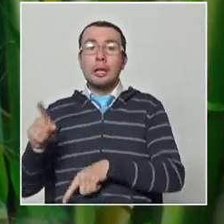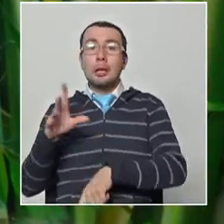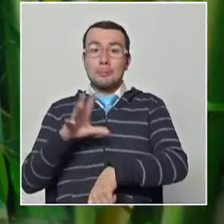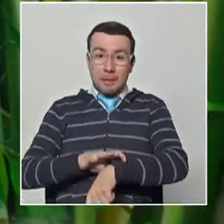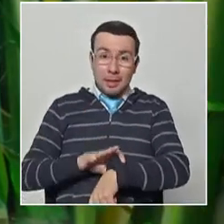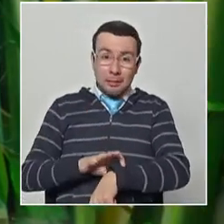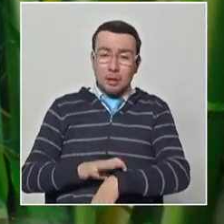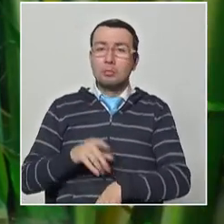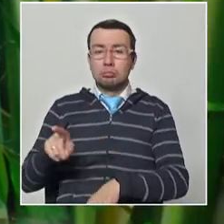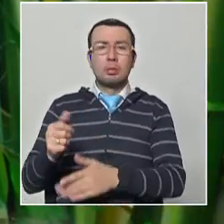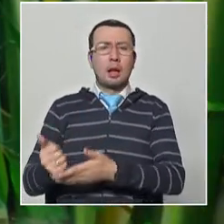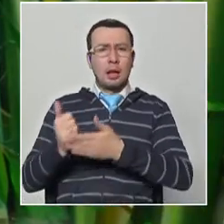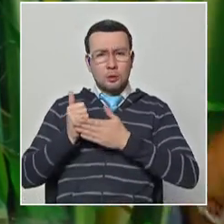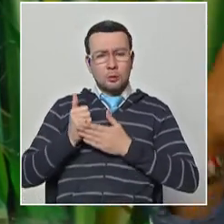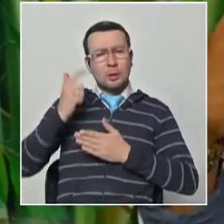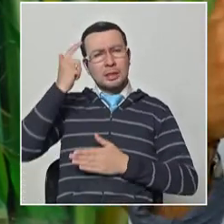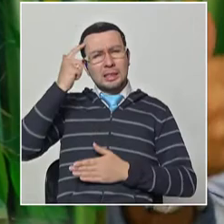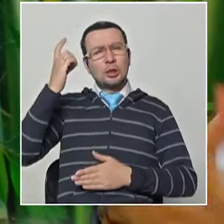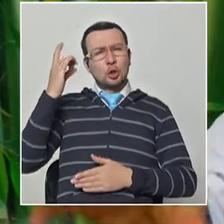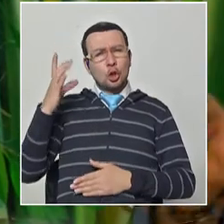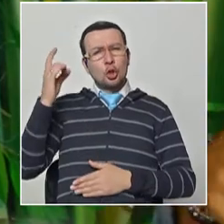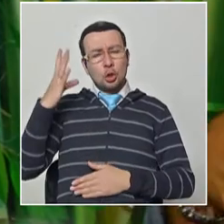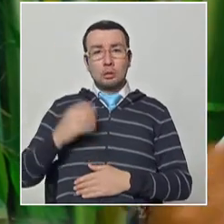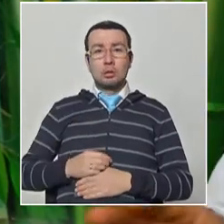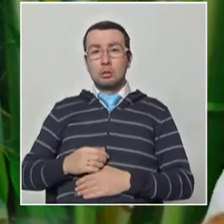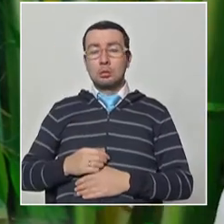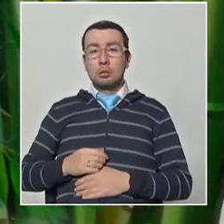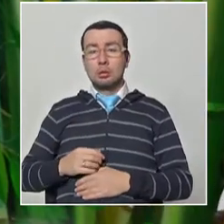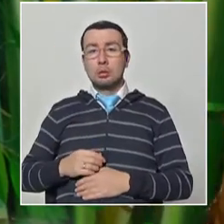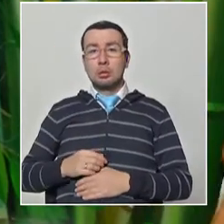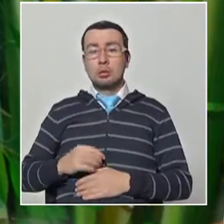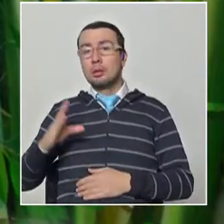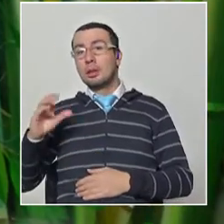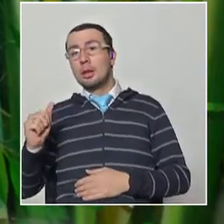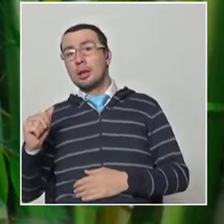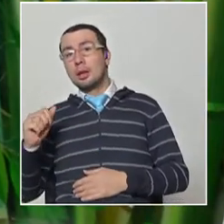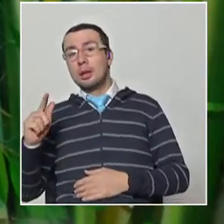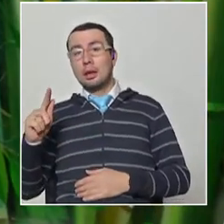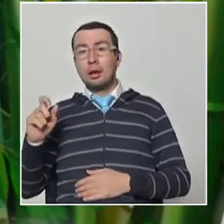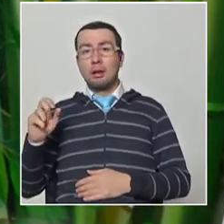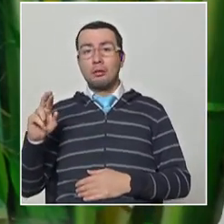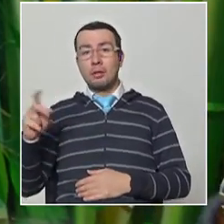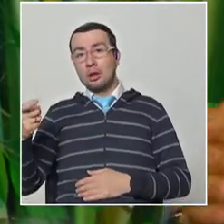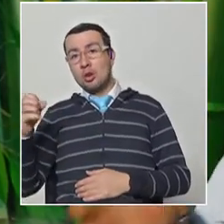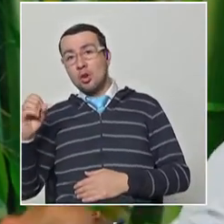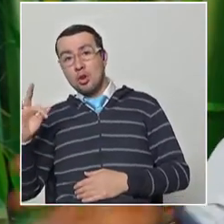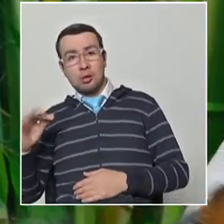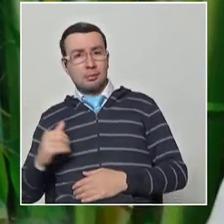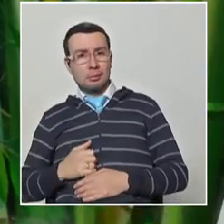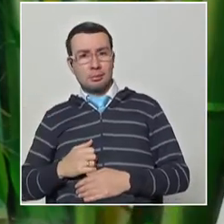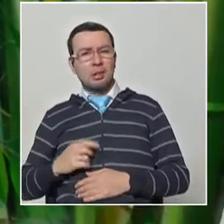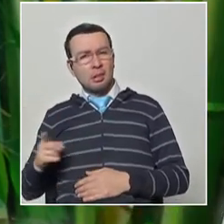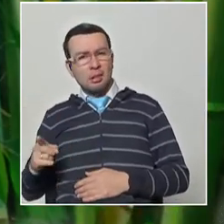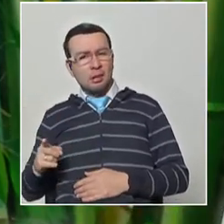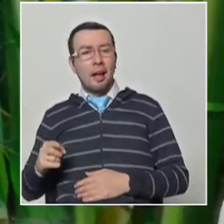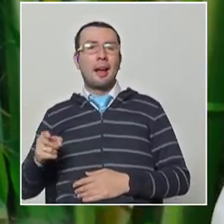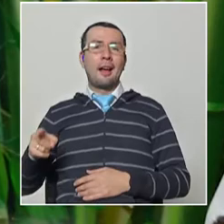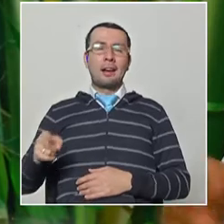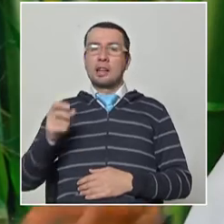sirven para el dolor de cabeza que que el feng café que el café hergott pues el nombre lo dice en café